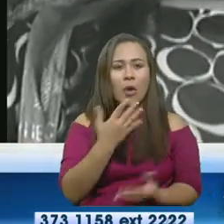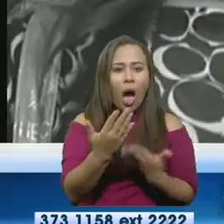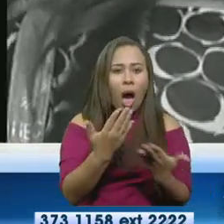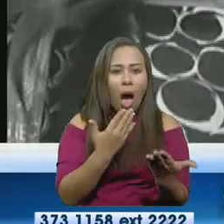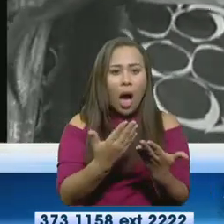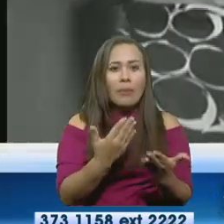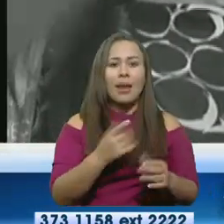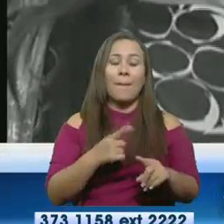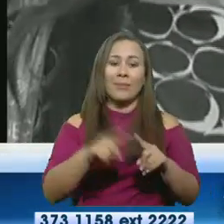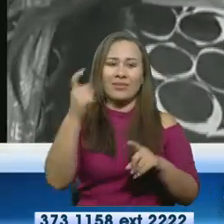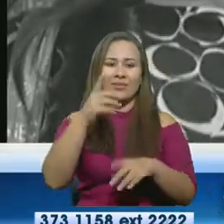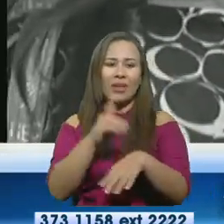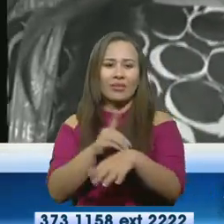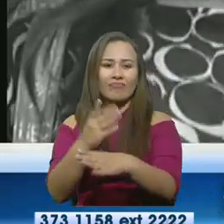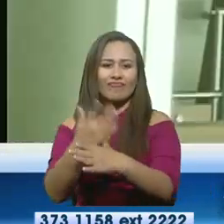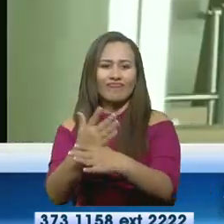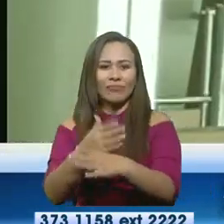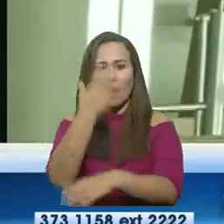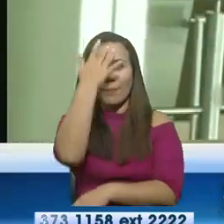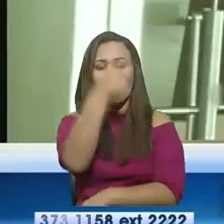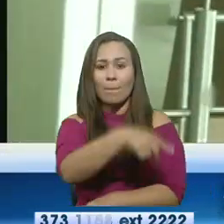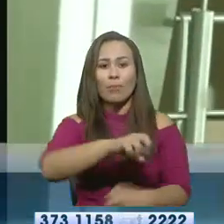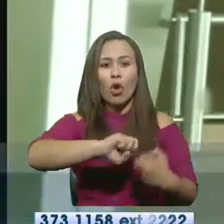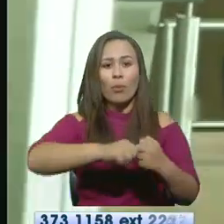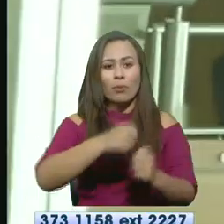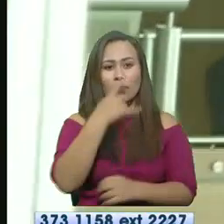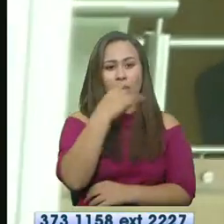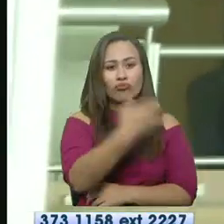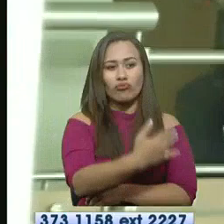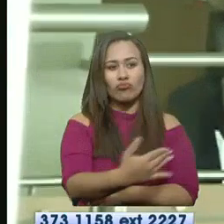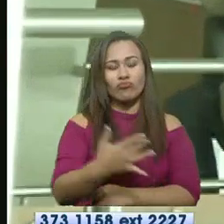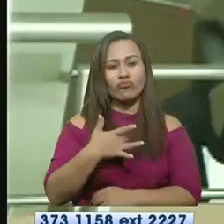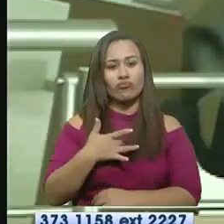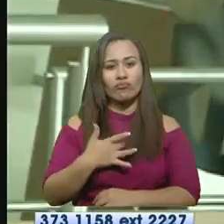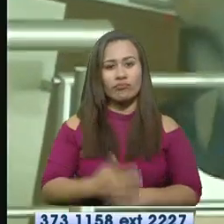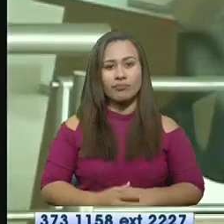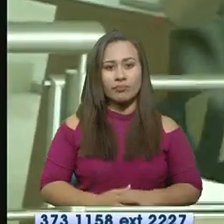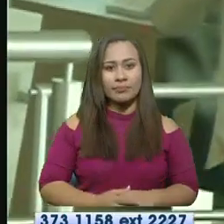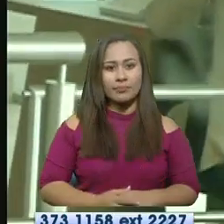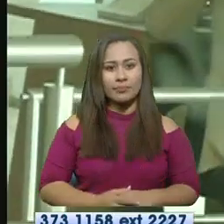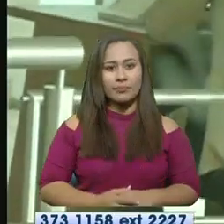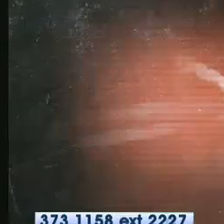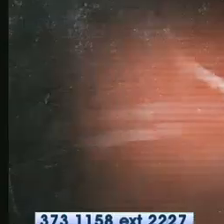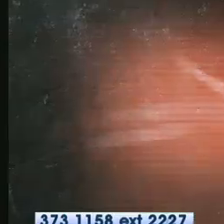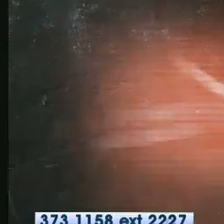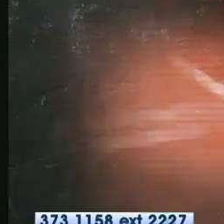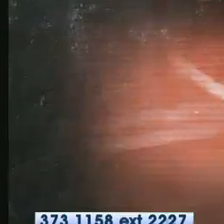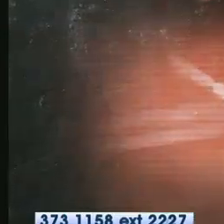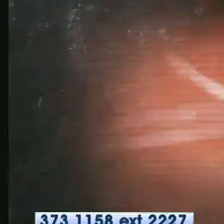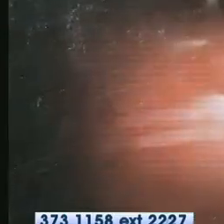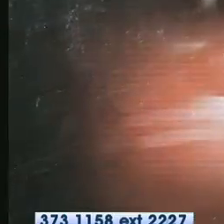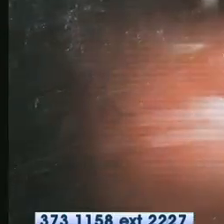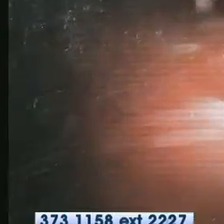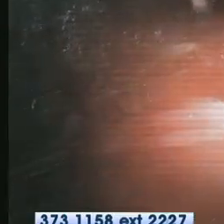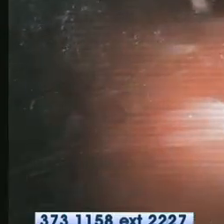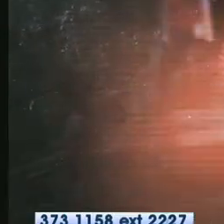presuntamente ocurrido con los infantes, informó Ítalo Ruiz.